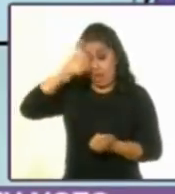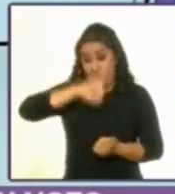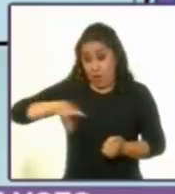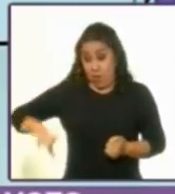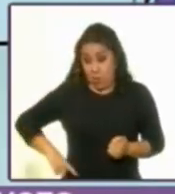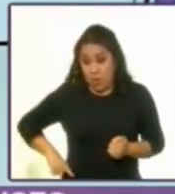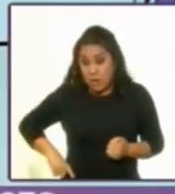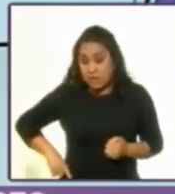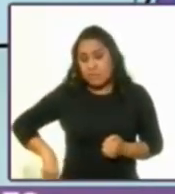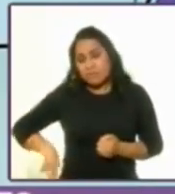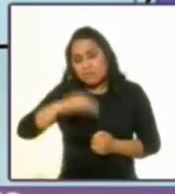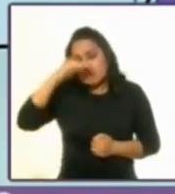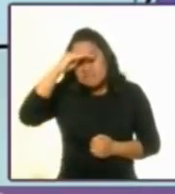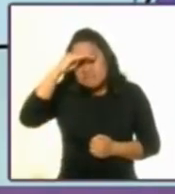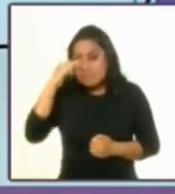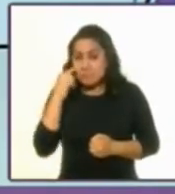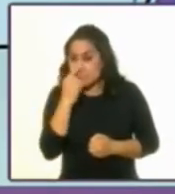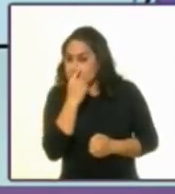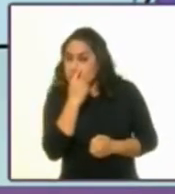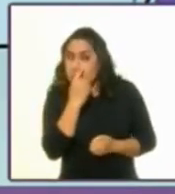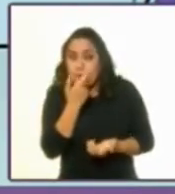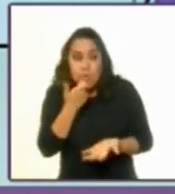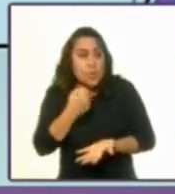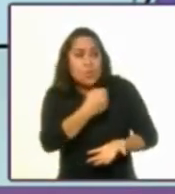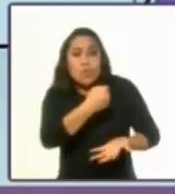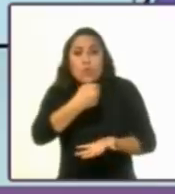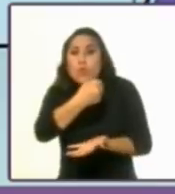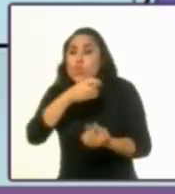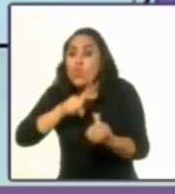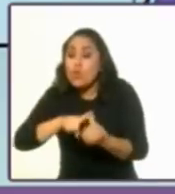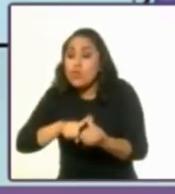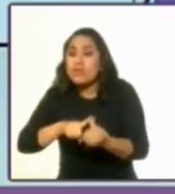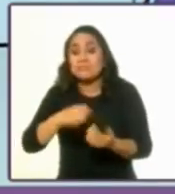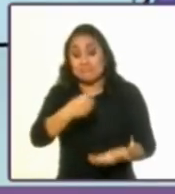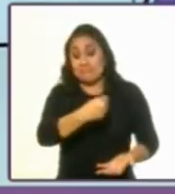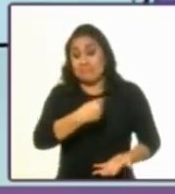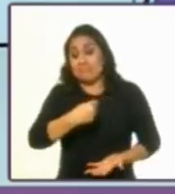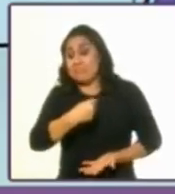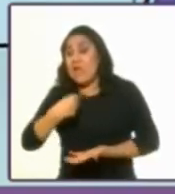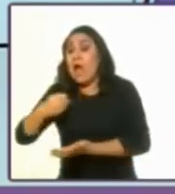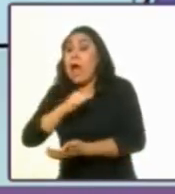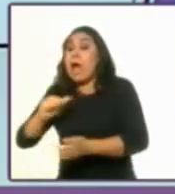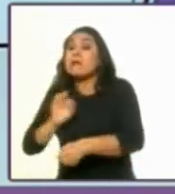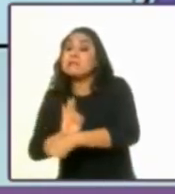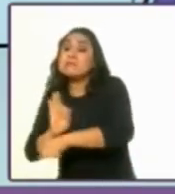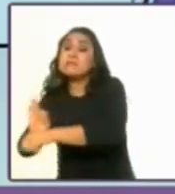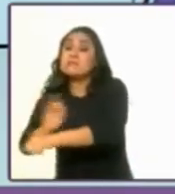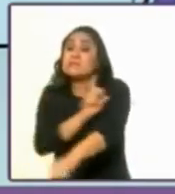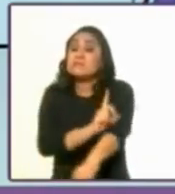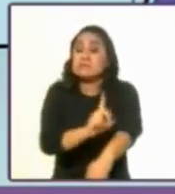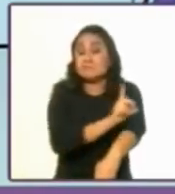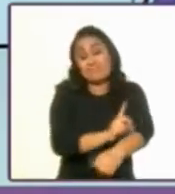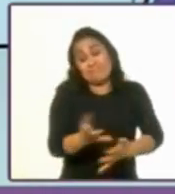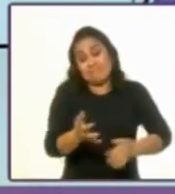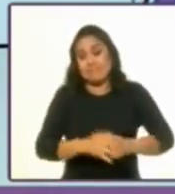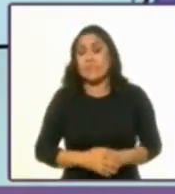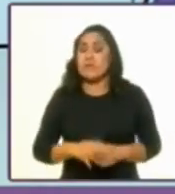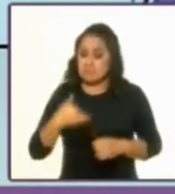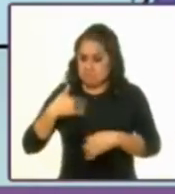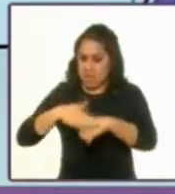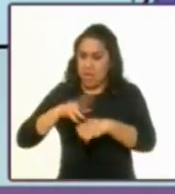decide solito a donde mandar y normalmente es a delegaciones afines y quiero mencionar que por ejemplo en